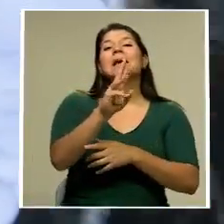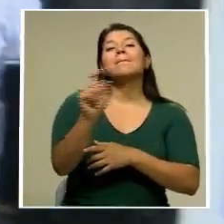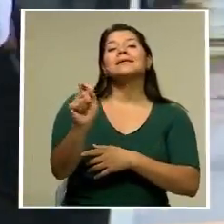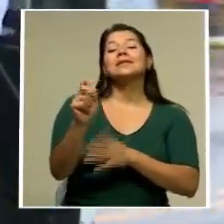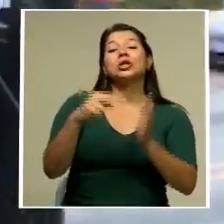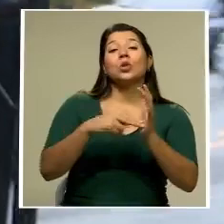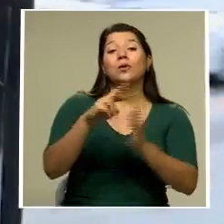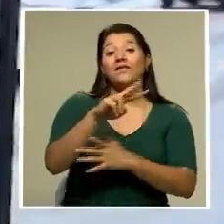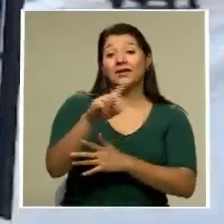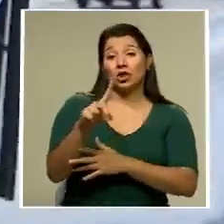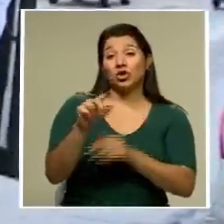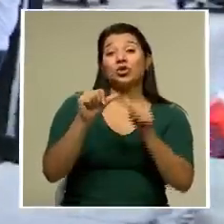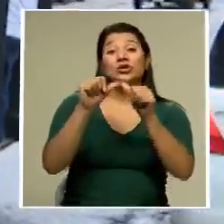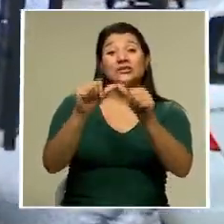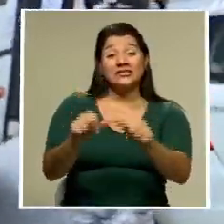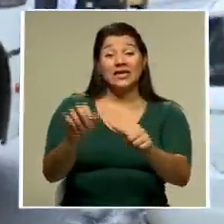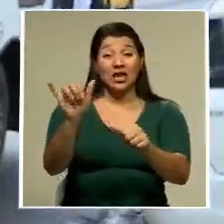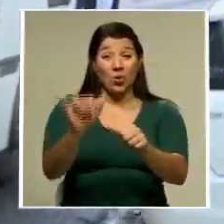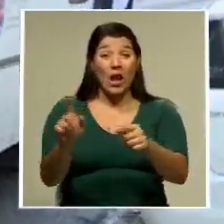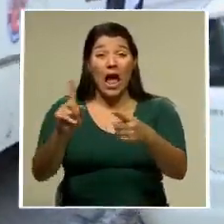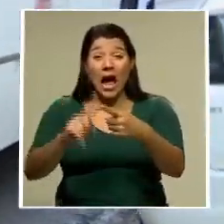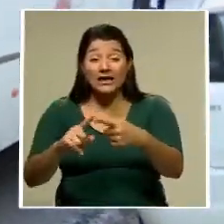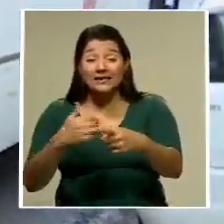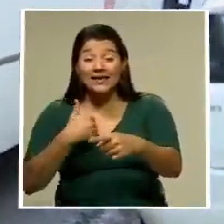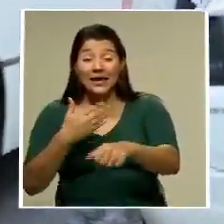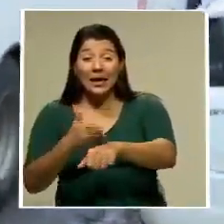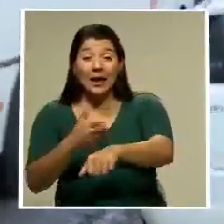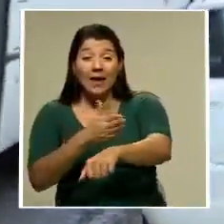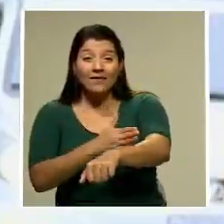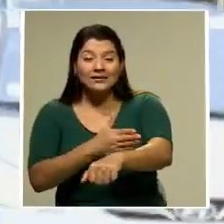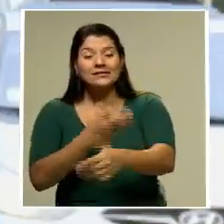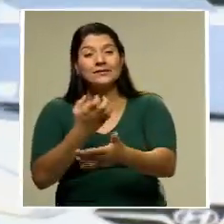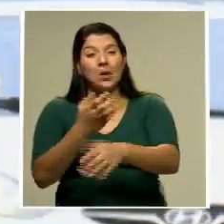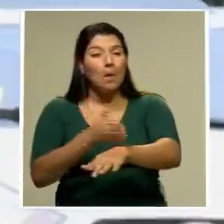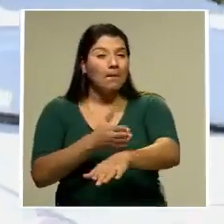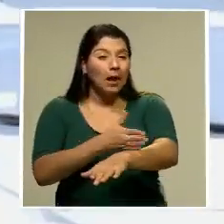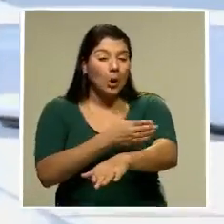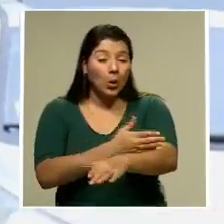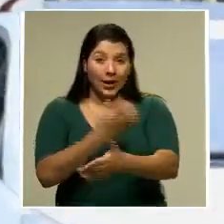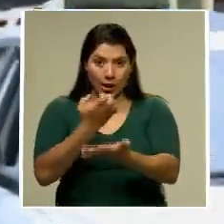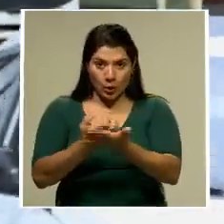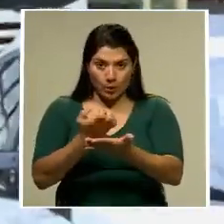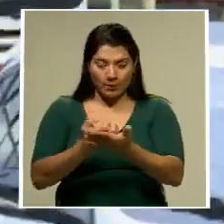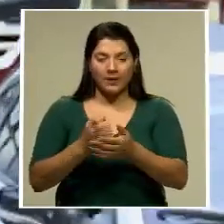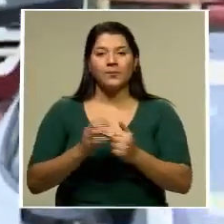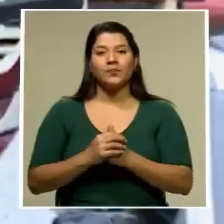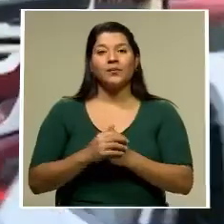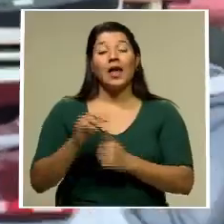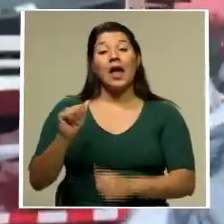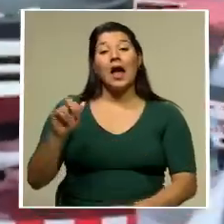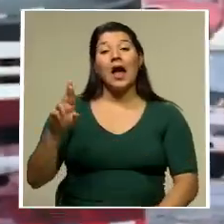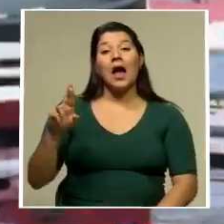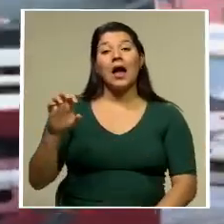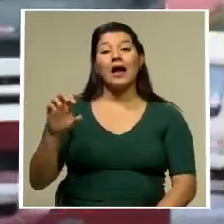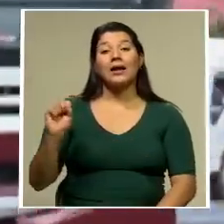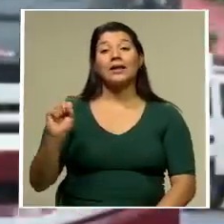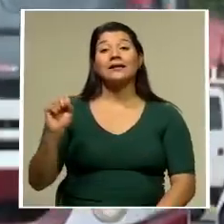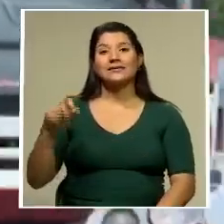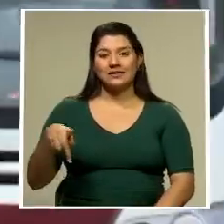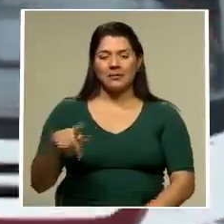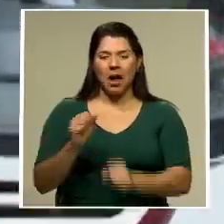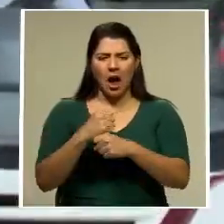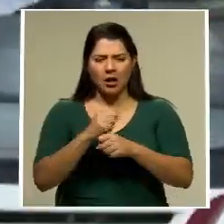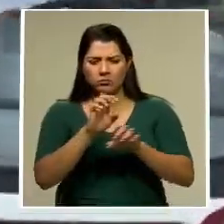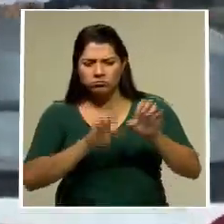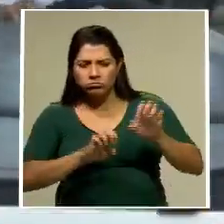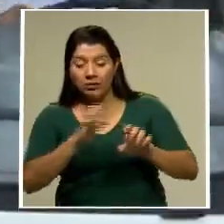tanto las condiciones actuales muestren un cambio positivo. La Intendencia de Transporte elaborará informes cada